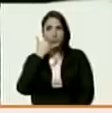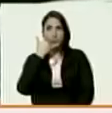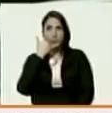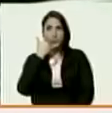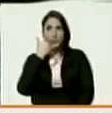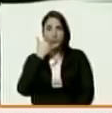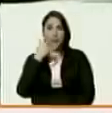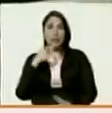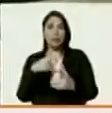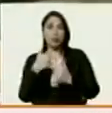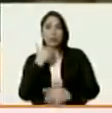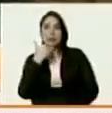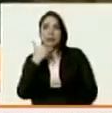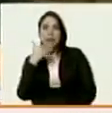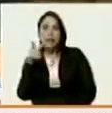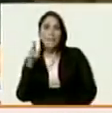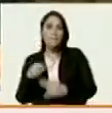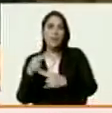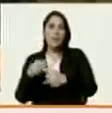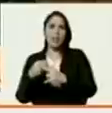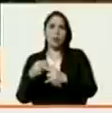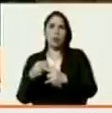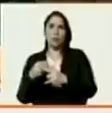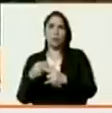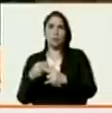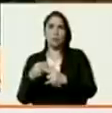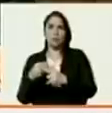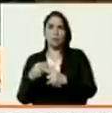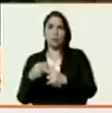Consecuencia de estar tan cerca de ese peligro.